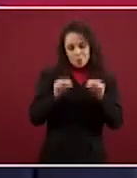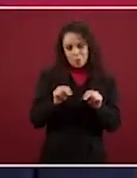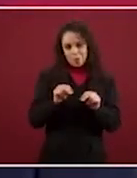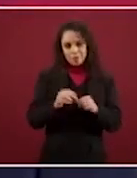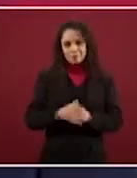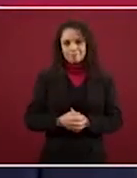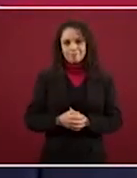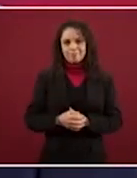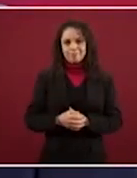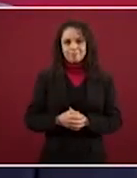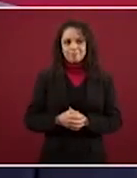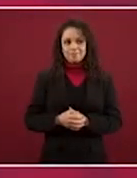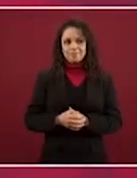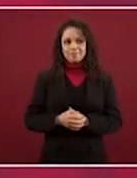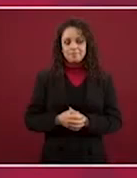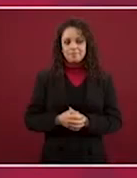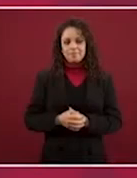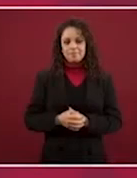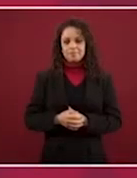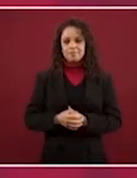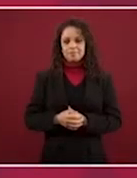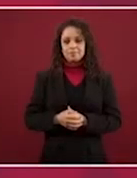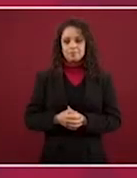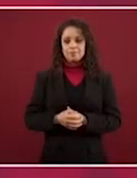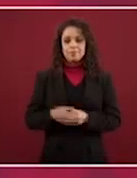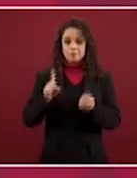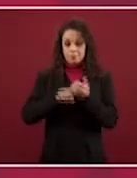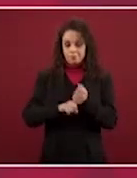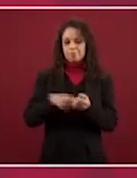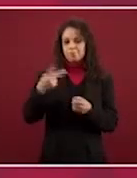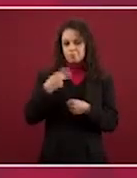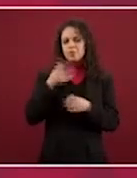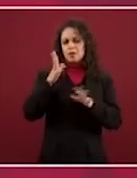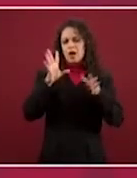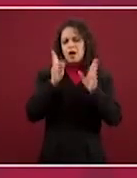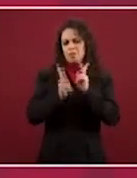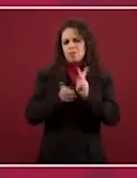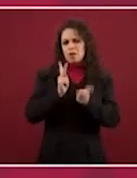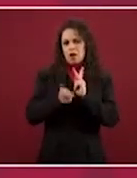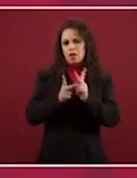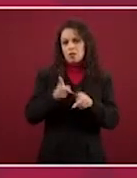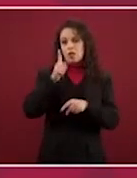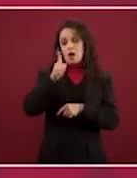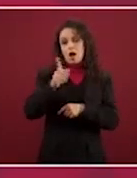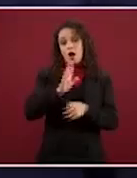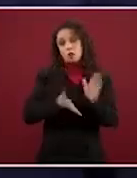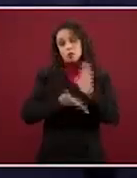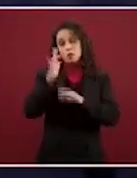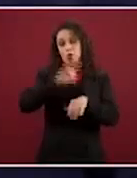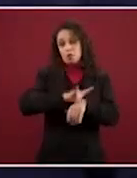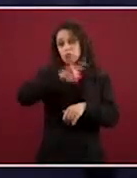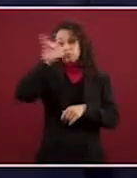Se despidió de mí porque se fue a Argentina, hablamos,